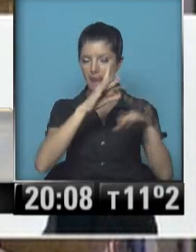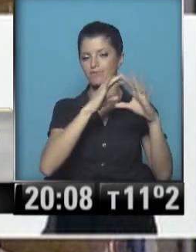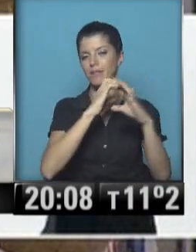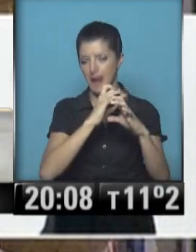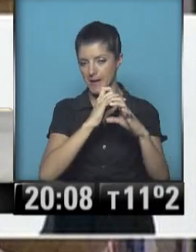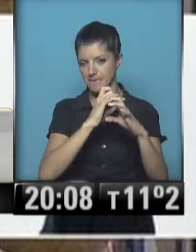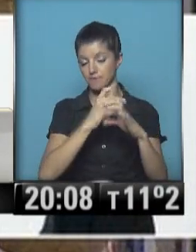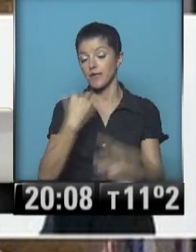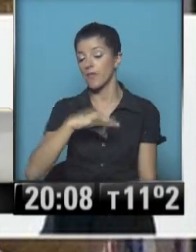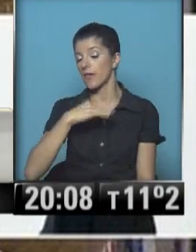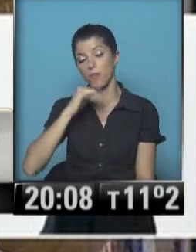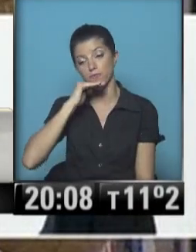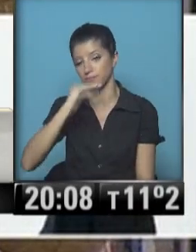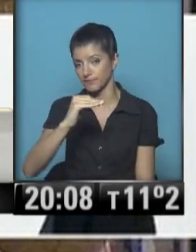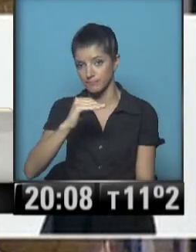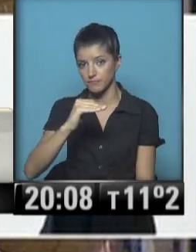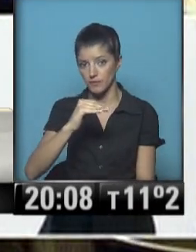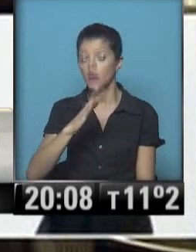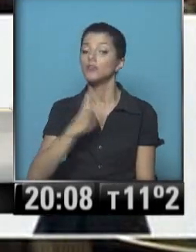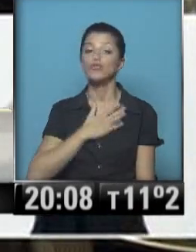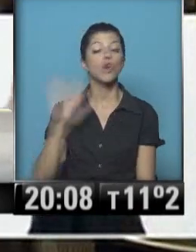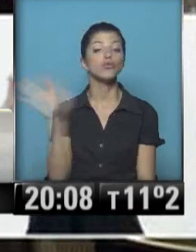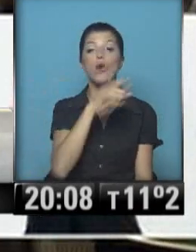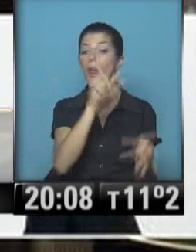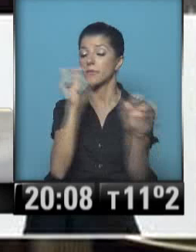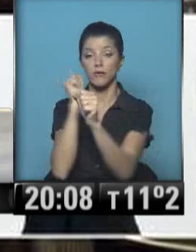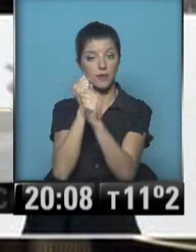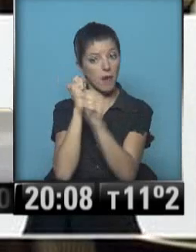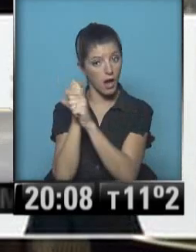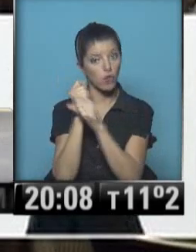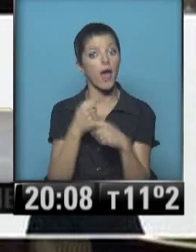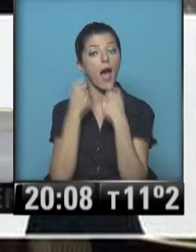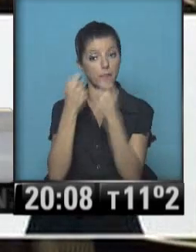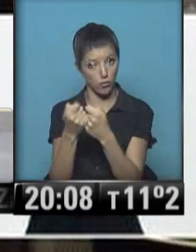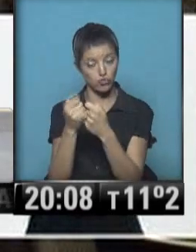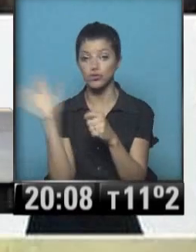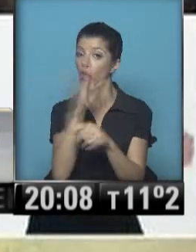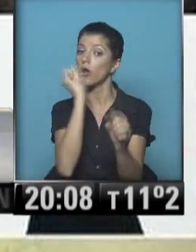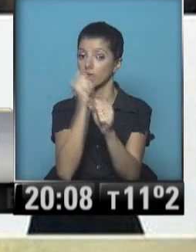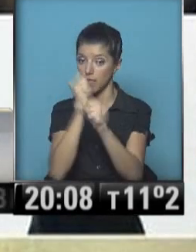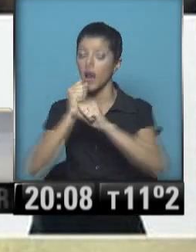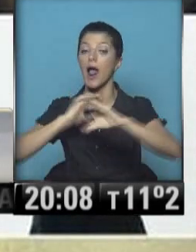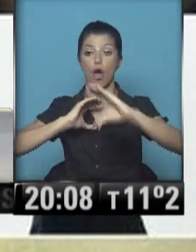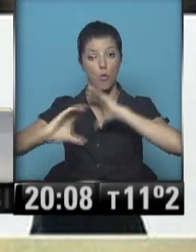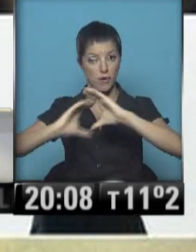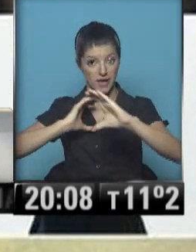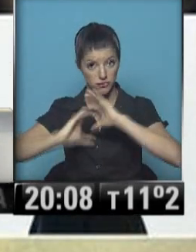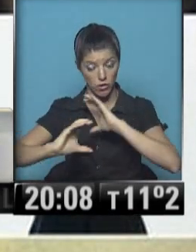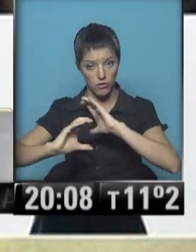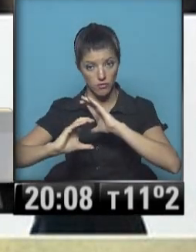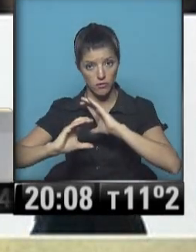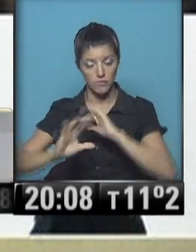decirlo porque luego en Solidaridad todos los trabajadores de los medios de comunicación y